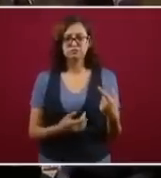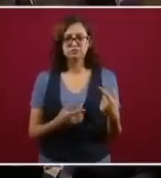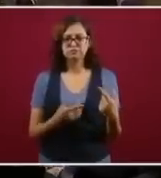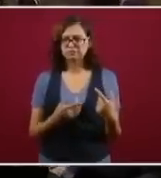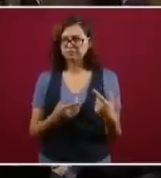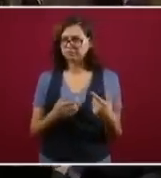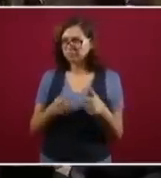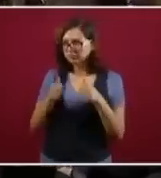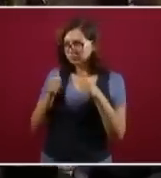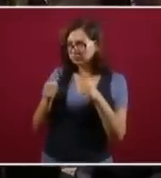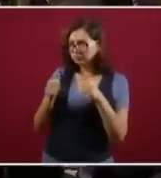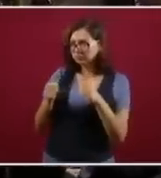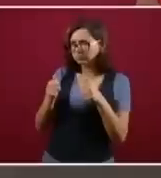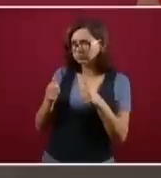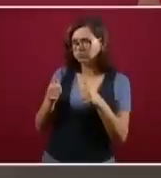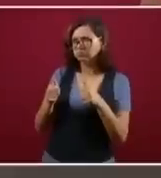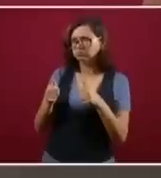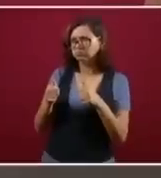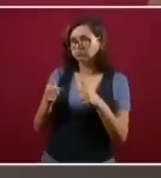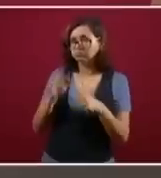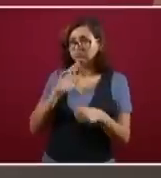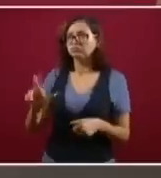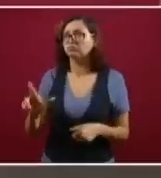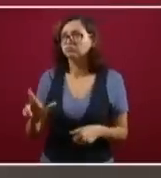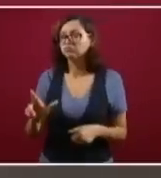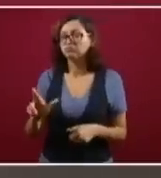reaccionaria como